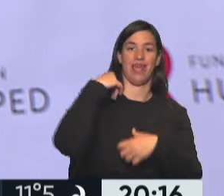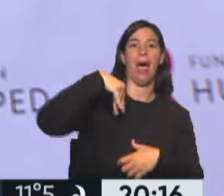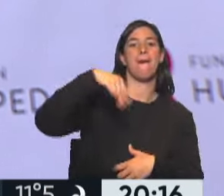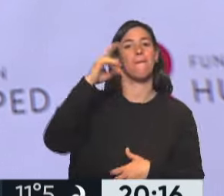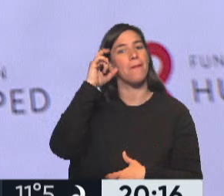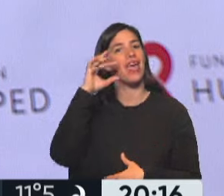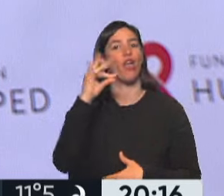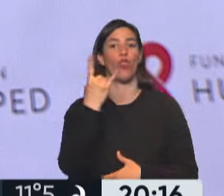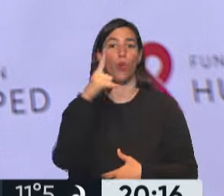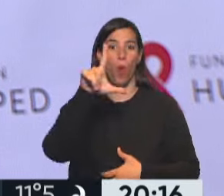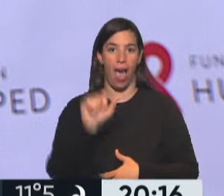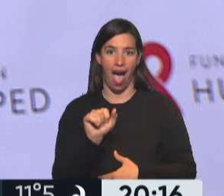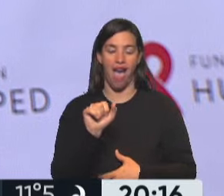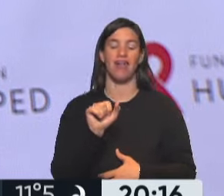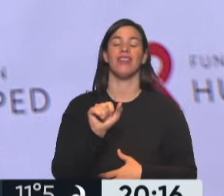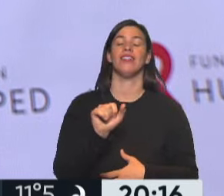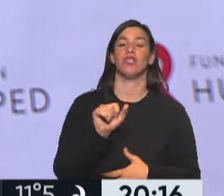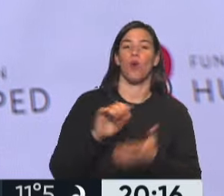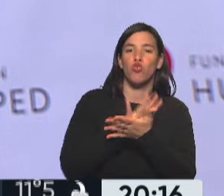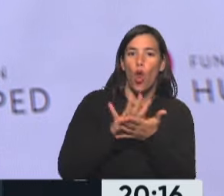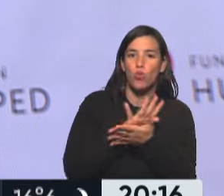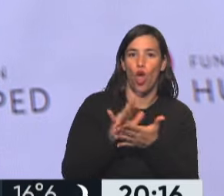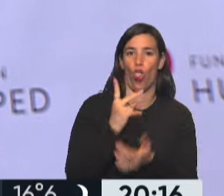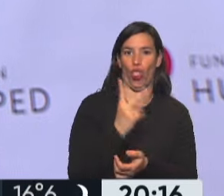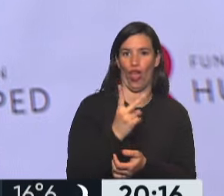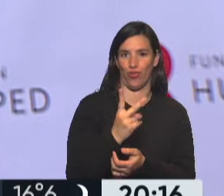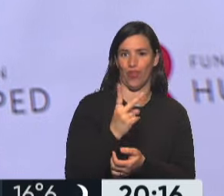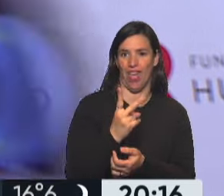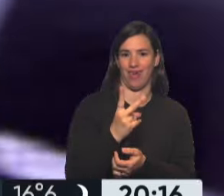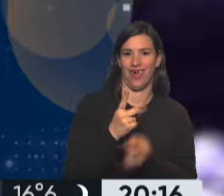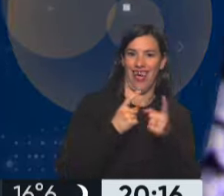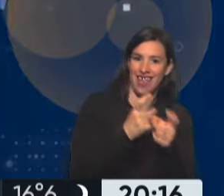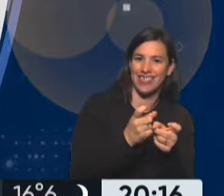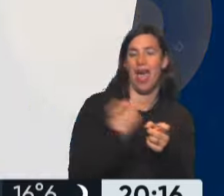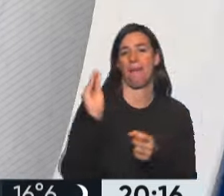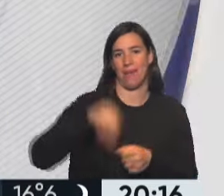curarse del SIDA. Es uno de los 7 casos en el mundo donde esa curación se efectivizó.